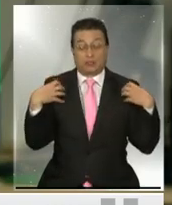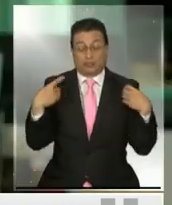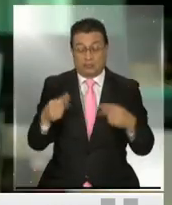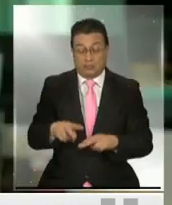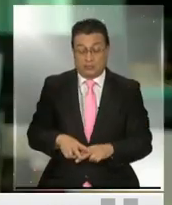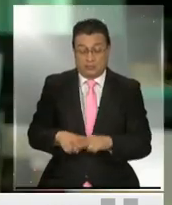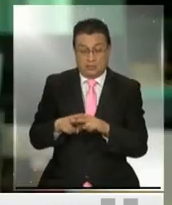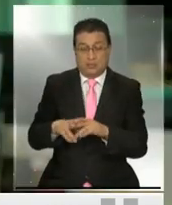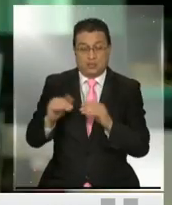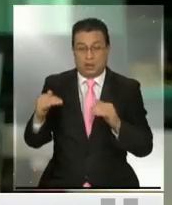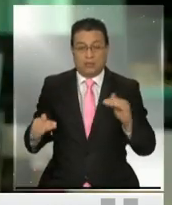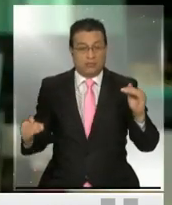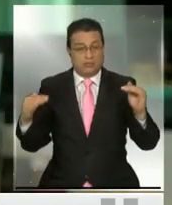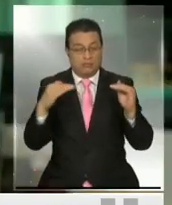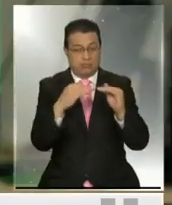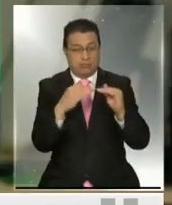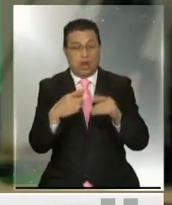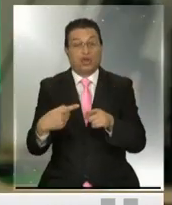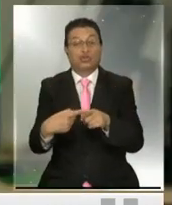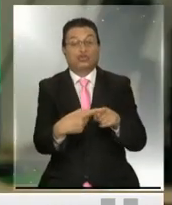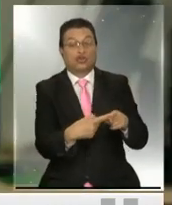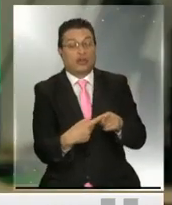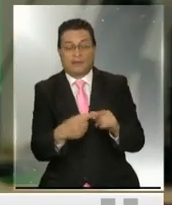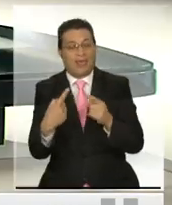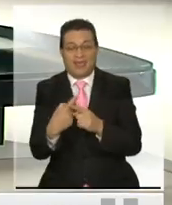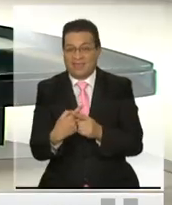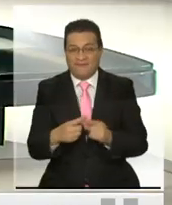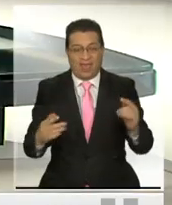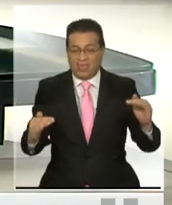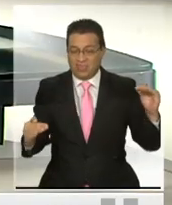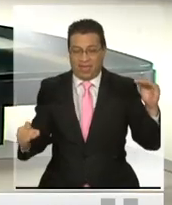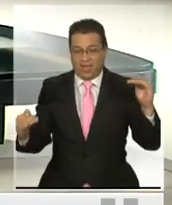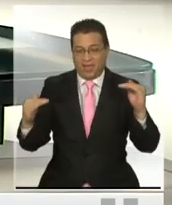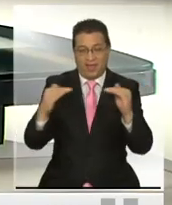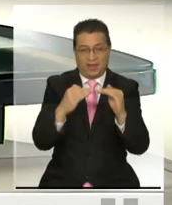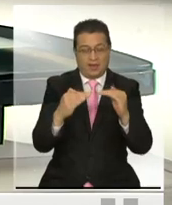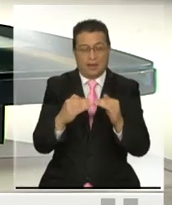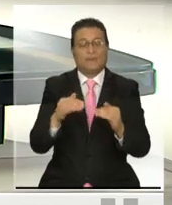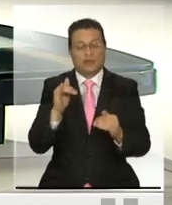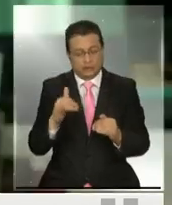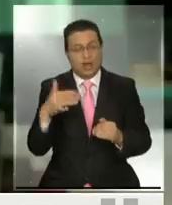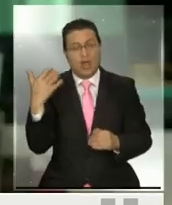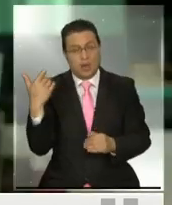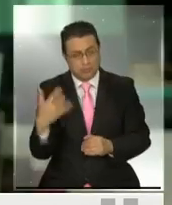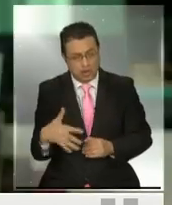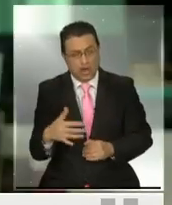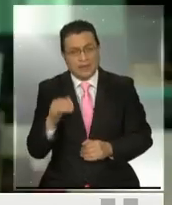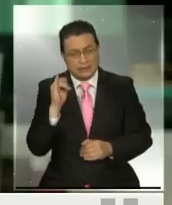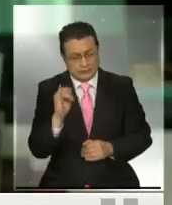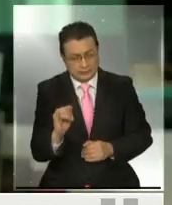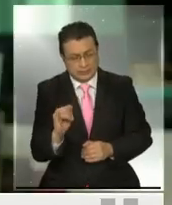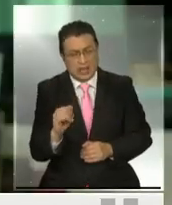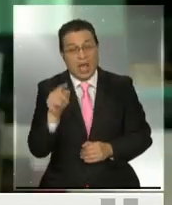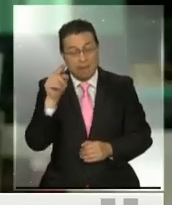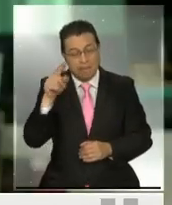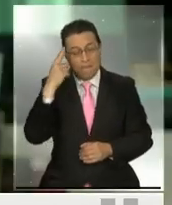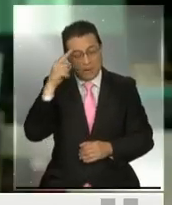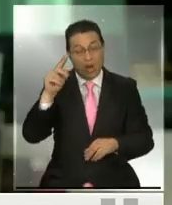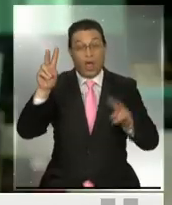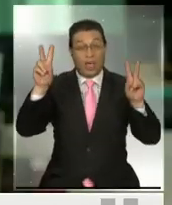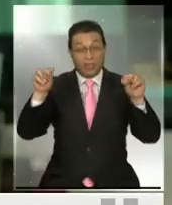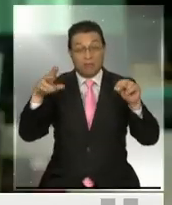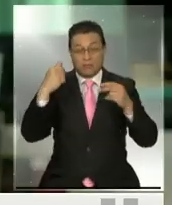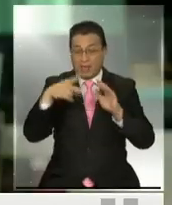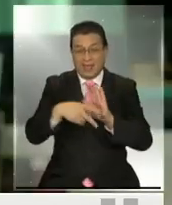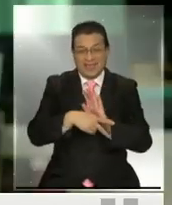fiscales no se condice con el relato social del exactamente y yo creo que es muy importante el arreglito pero hay un tema que de repente llegamos a un nivel